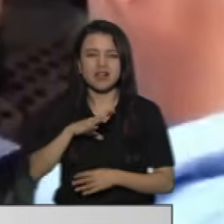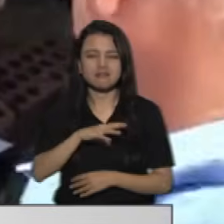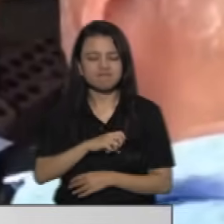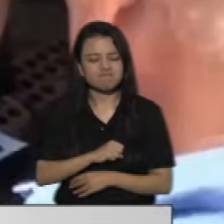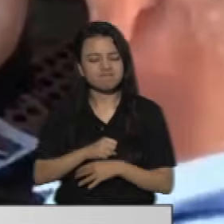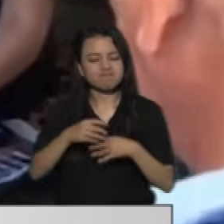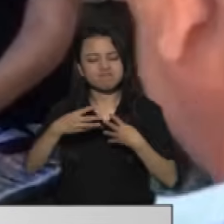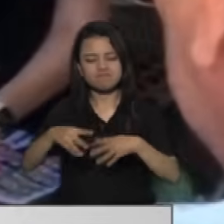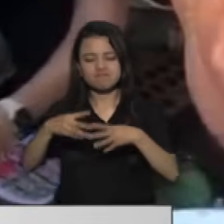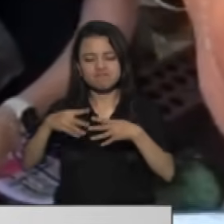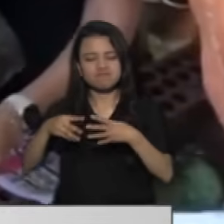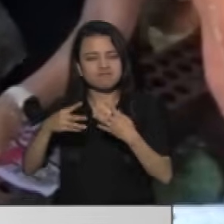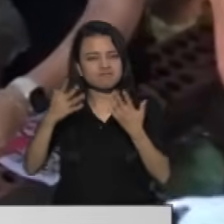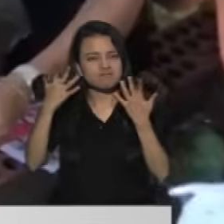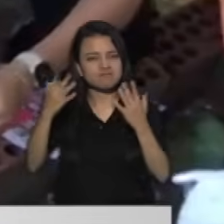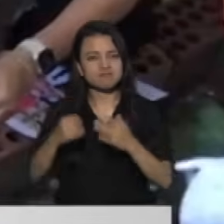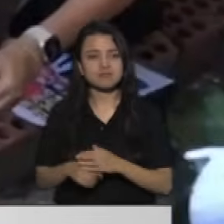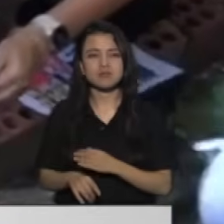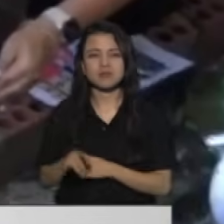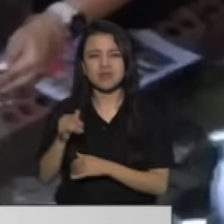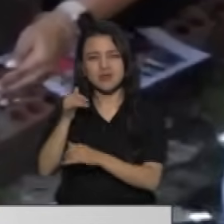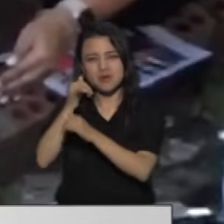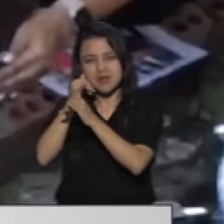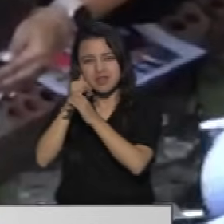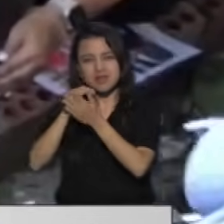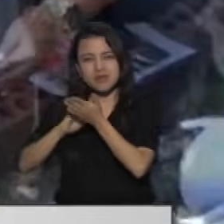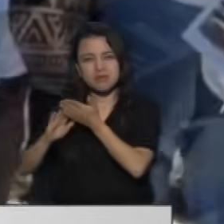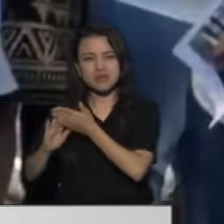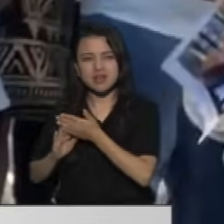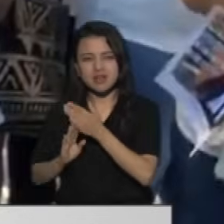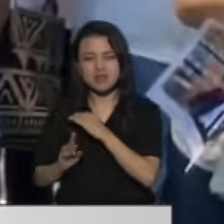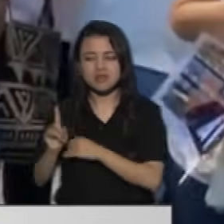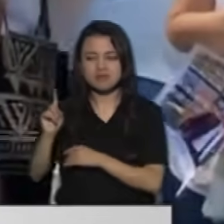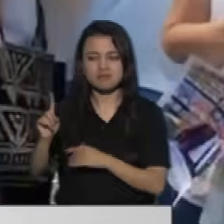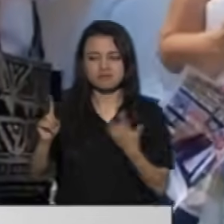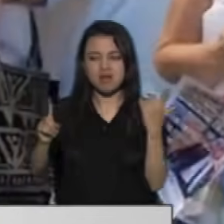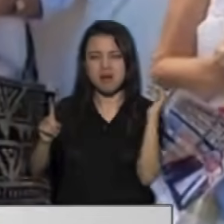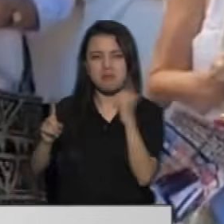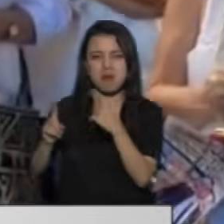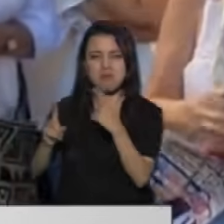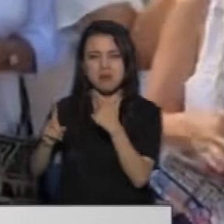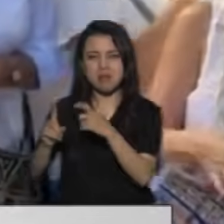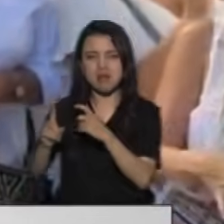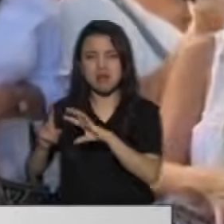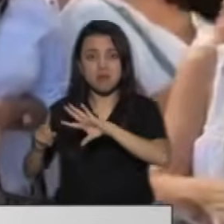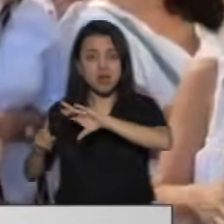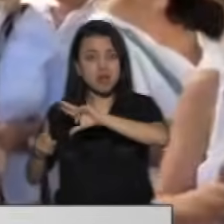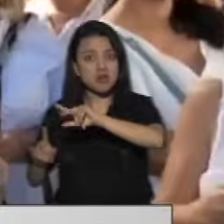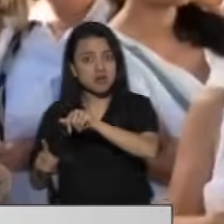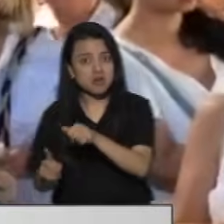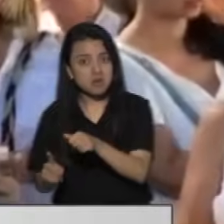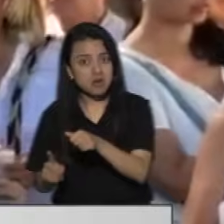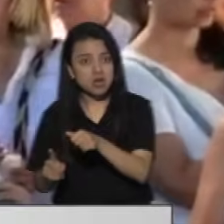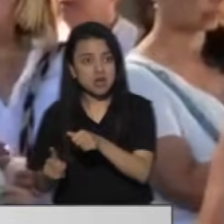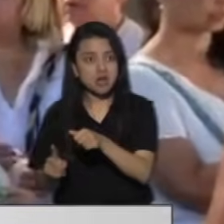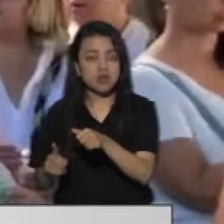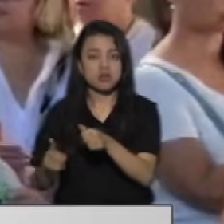un ingeniero mecánico, fue asesinado por parte de delincuentes comunes, que inicialmente